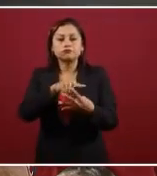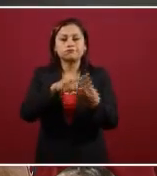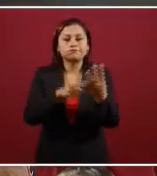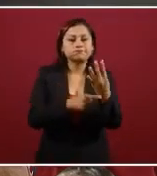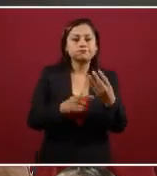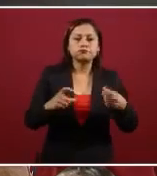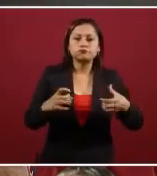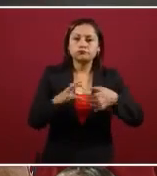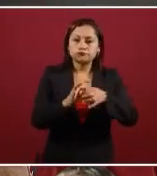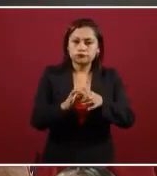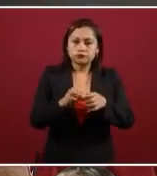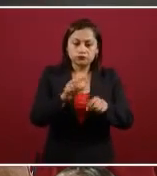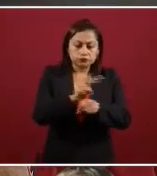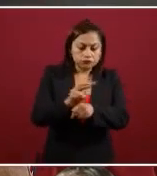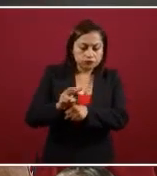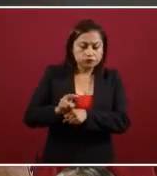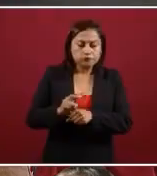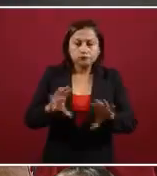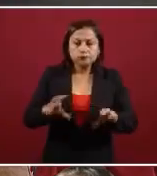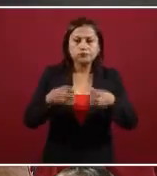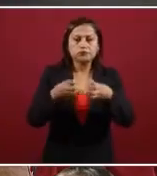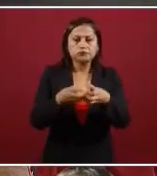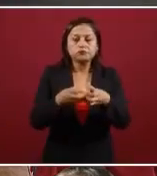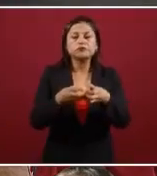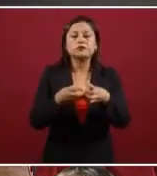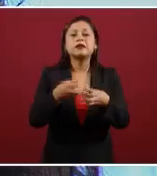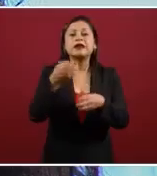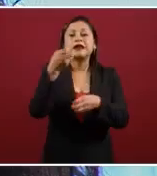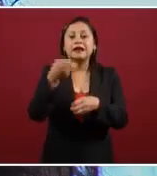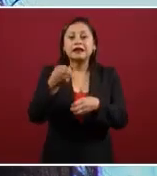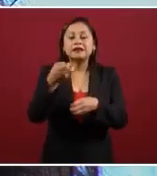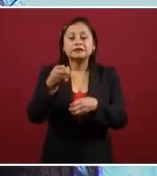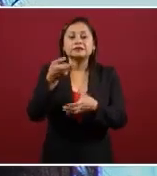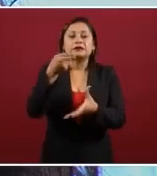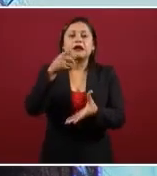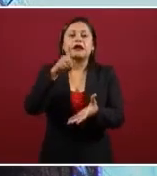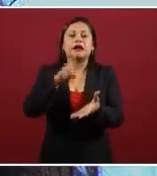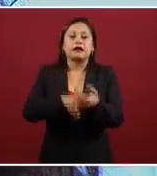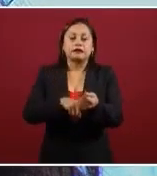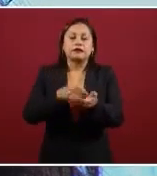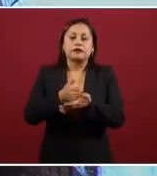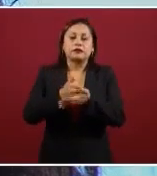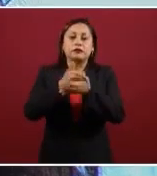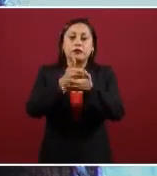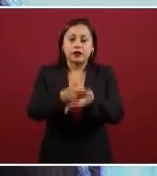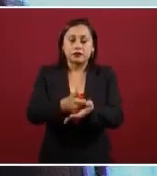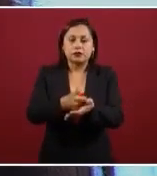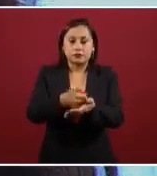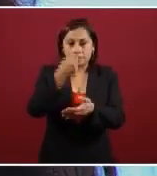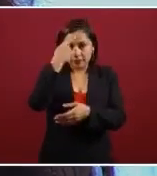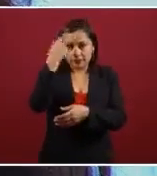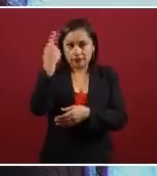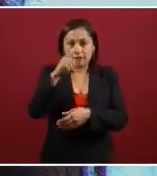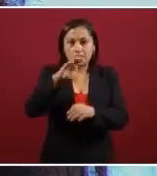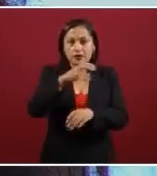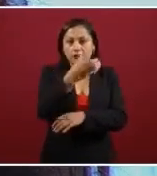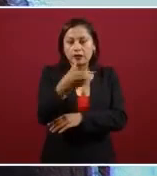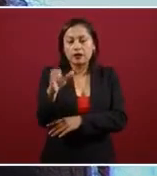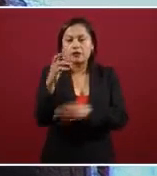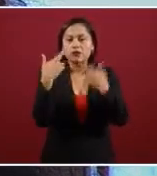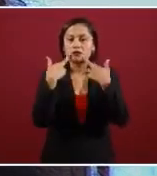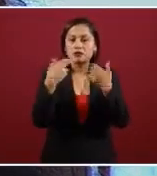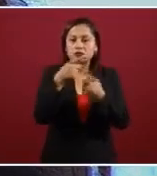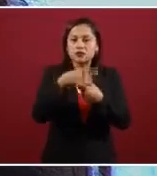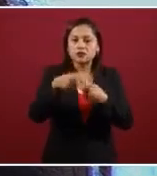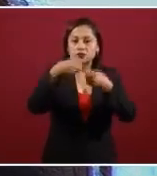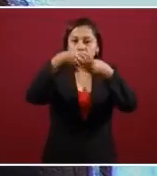este sentido es una forma de volver a revalorar el tejido social en los ejidos, comunidades y rancherías. ¿Qué